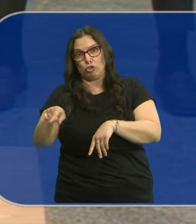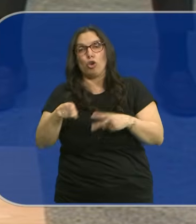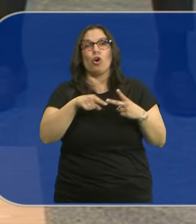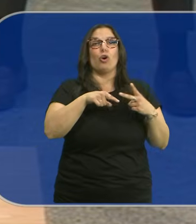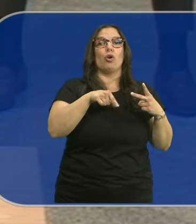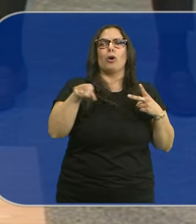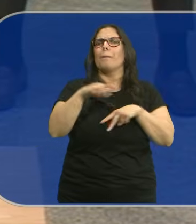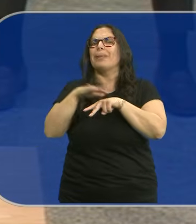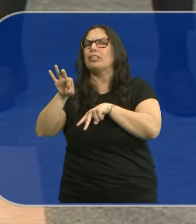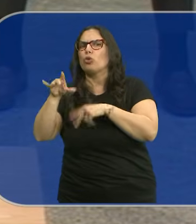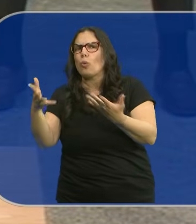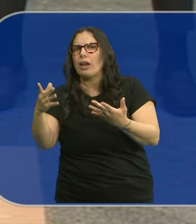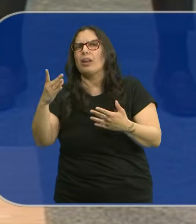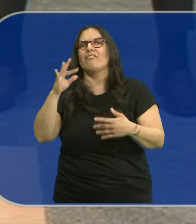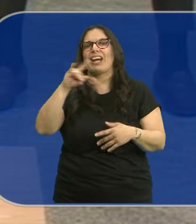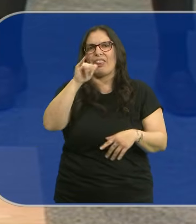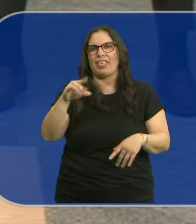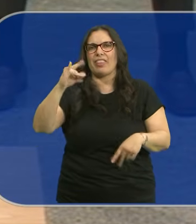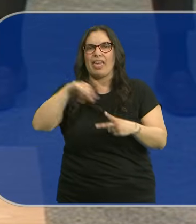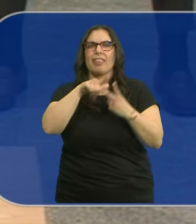por otro. ¿Qué ministro? Fernández Díaz.